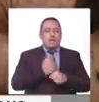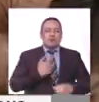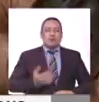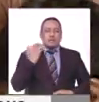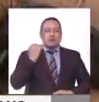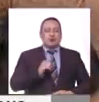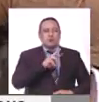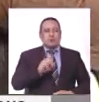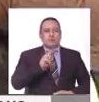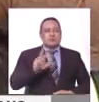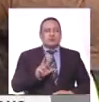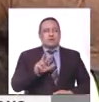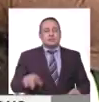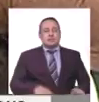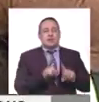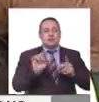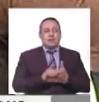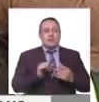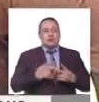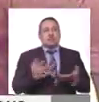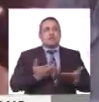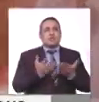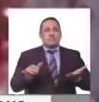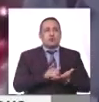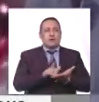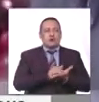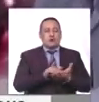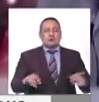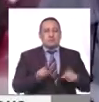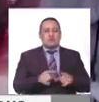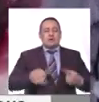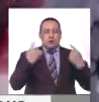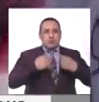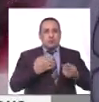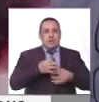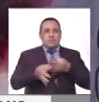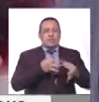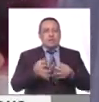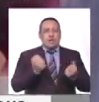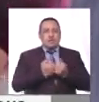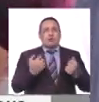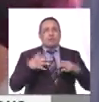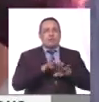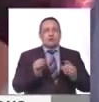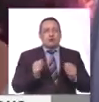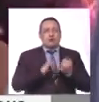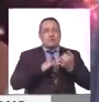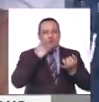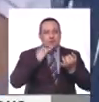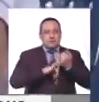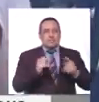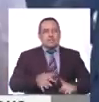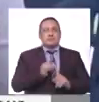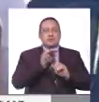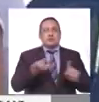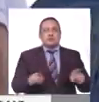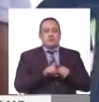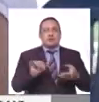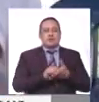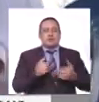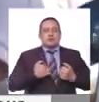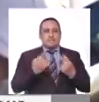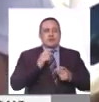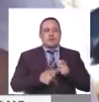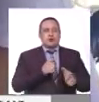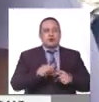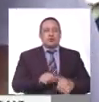del 2023, en Nueva York. La disposición precisa que la afiliación al SIS de manera excepcional alcanza a